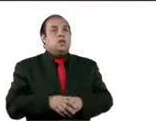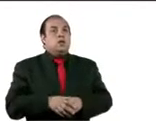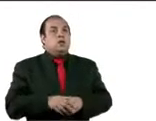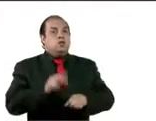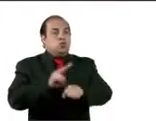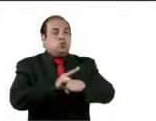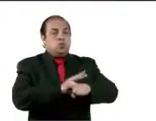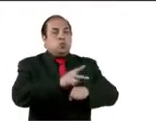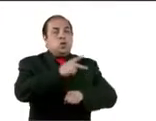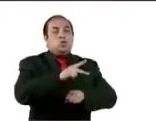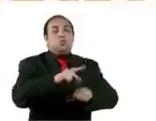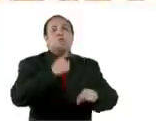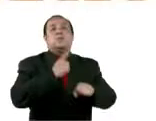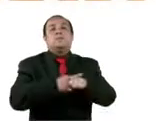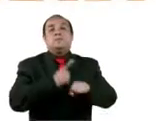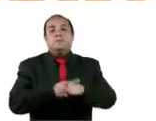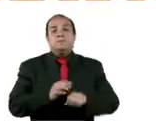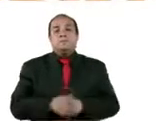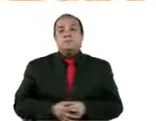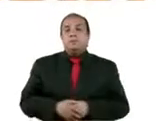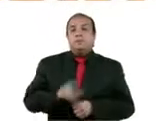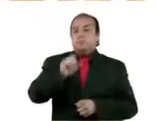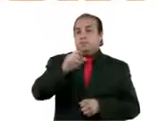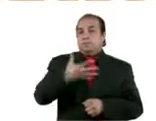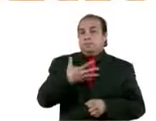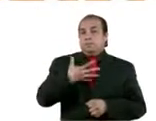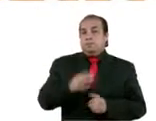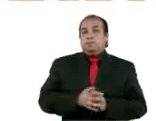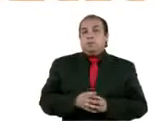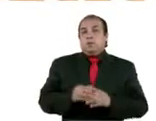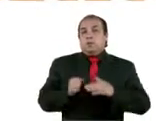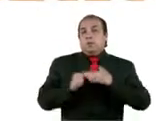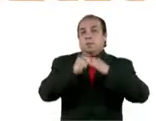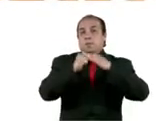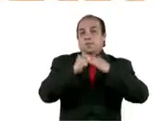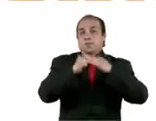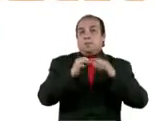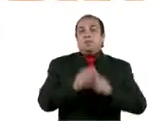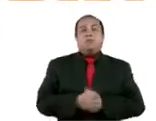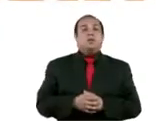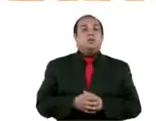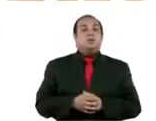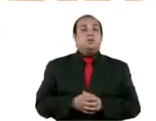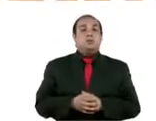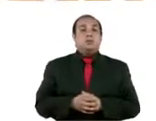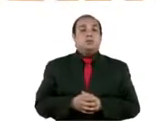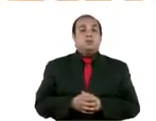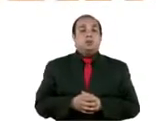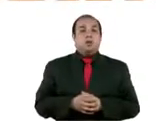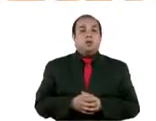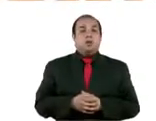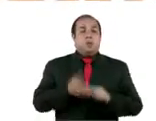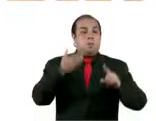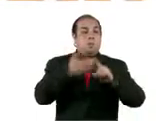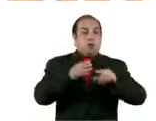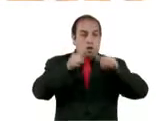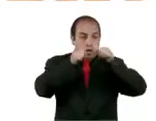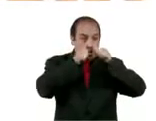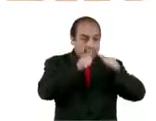enfermedades? Es que también hay, por otro lado, un fortalecimiento de la atención a la salud. O